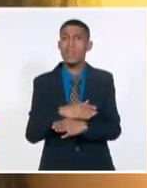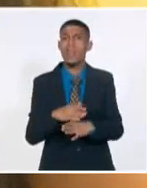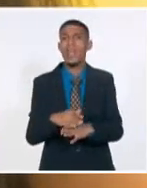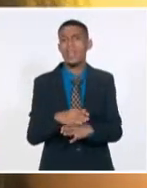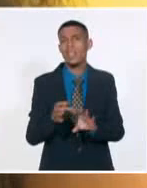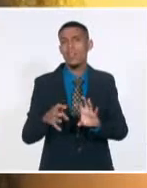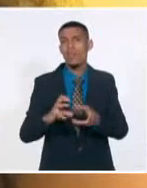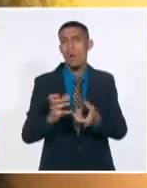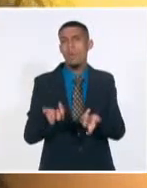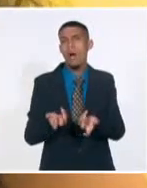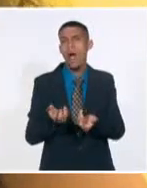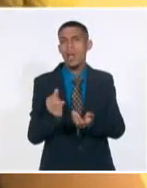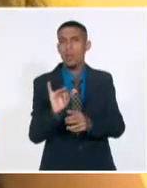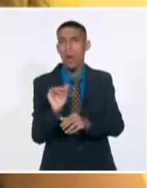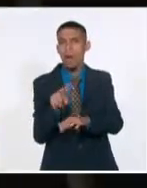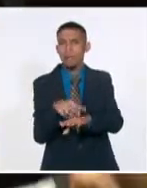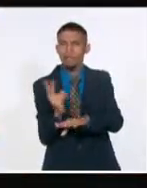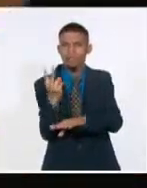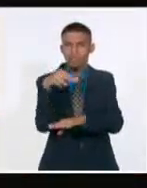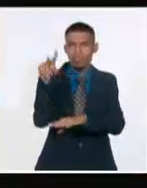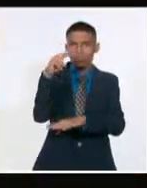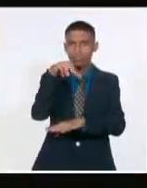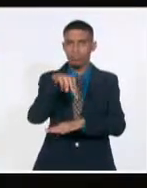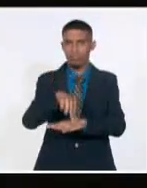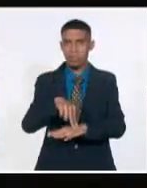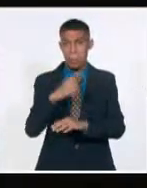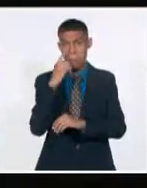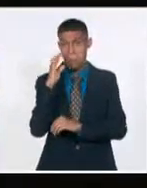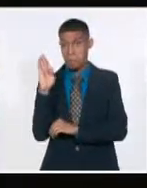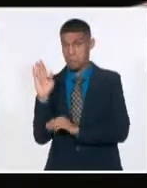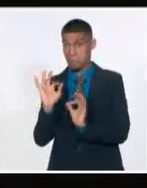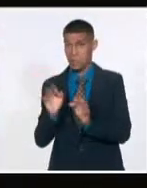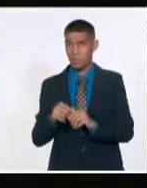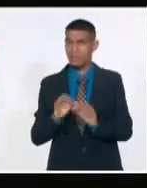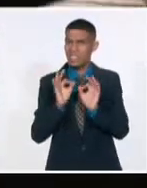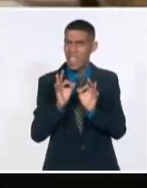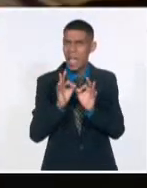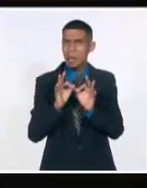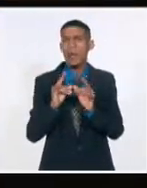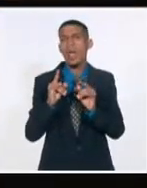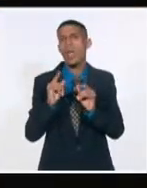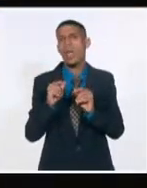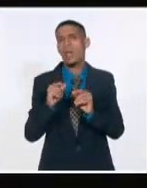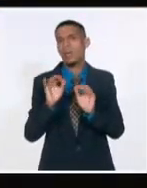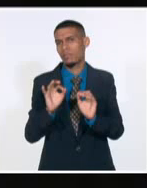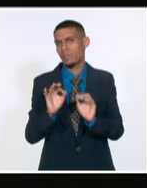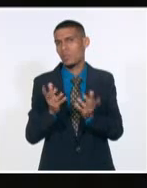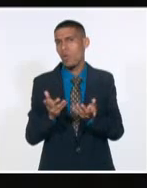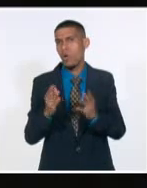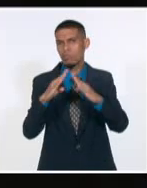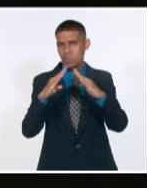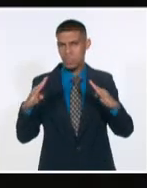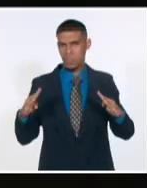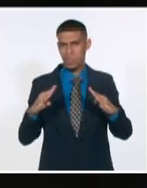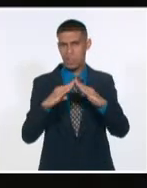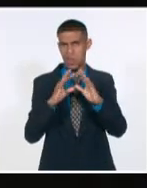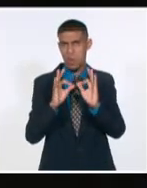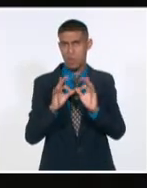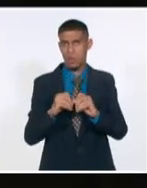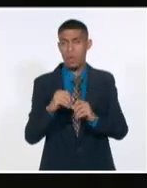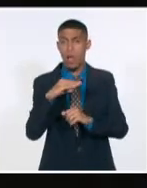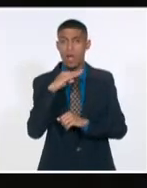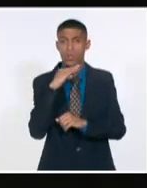hacen aquí en el Cine Juárez. Casi siempre estos números se ven en la carpa, que Carpa Sur sí es muy